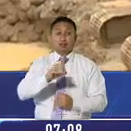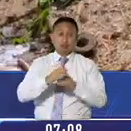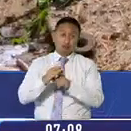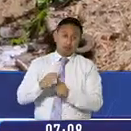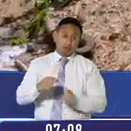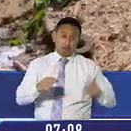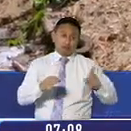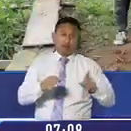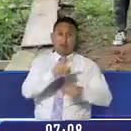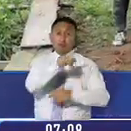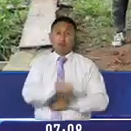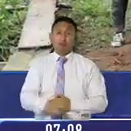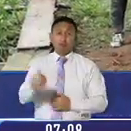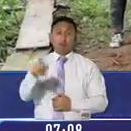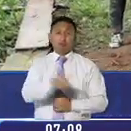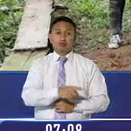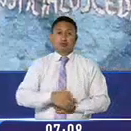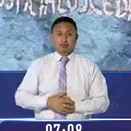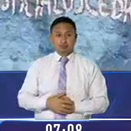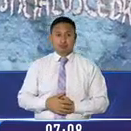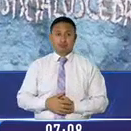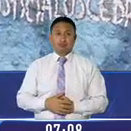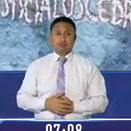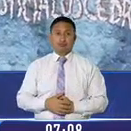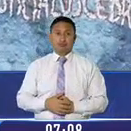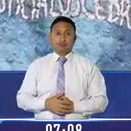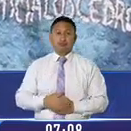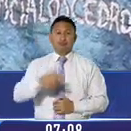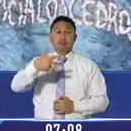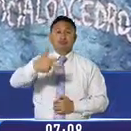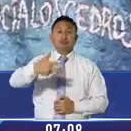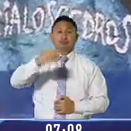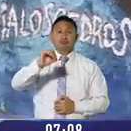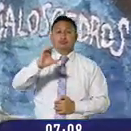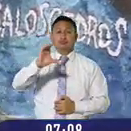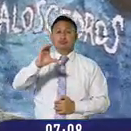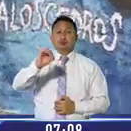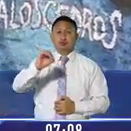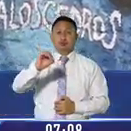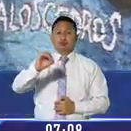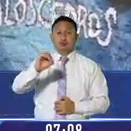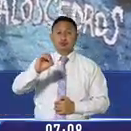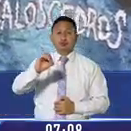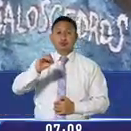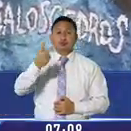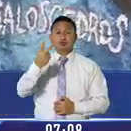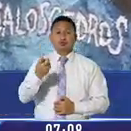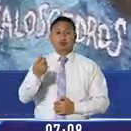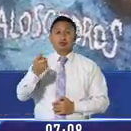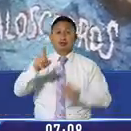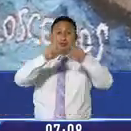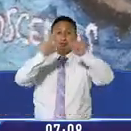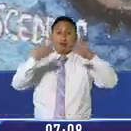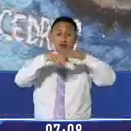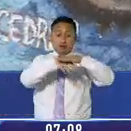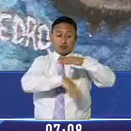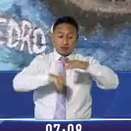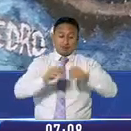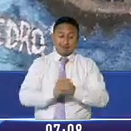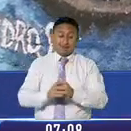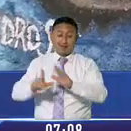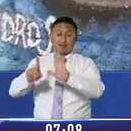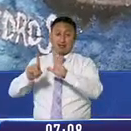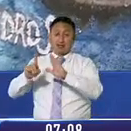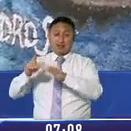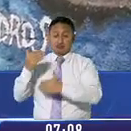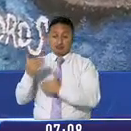Gualea, Calacalí y Nono. En el Chocó tenemos 12 concesiones mineras, 6 en trámite. La